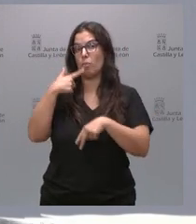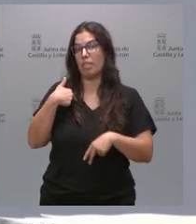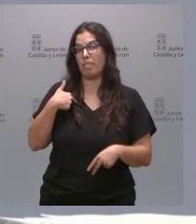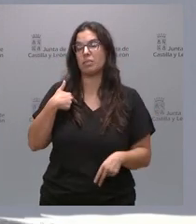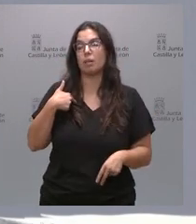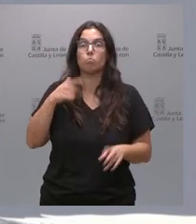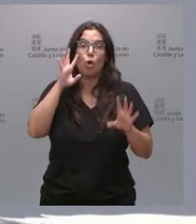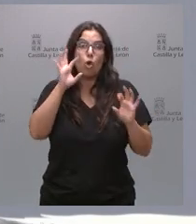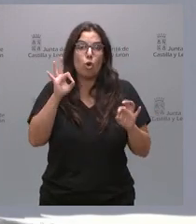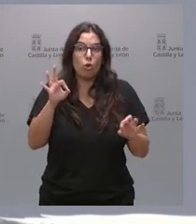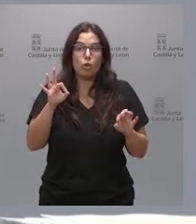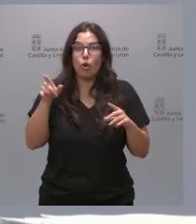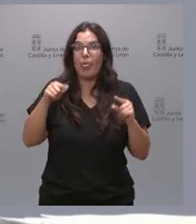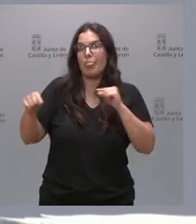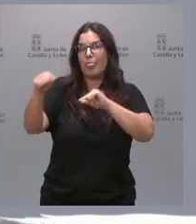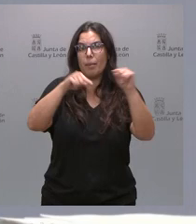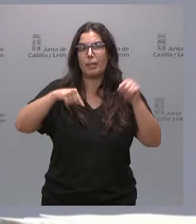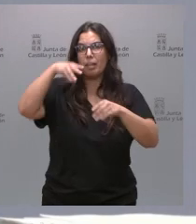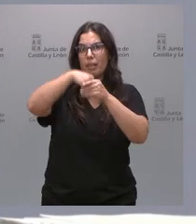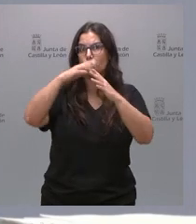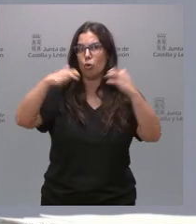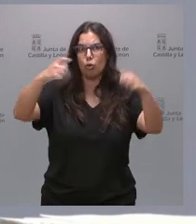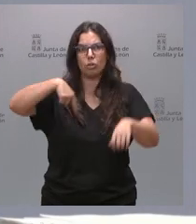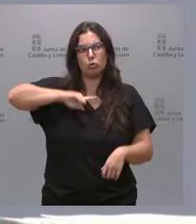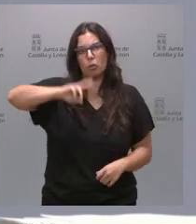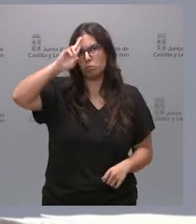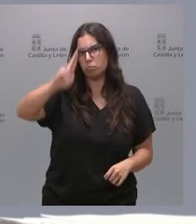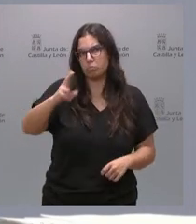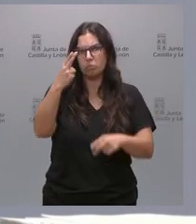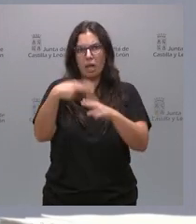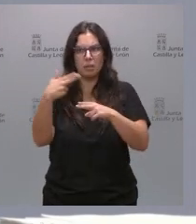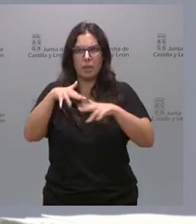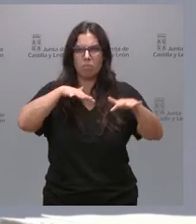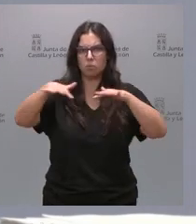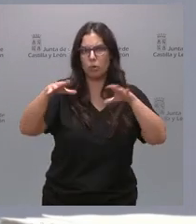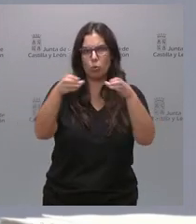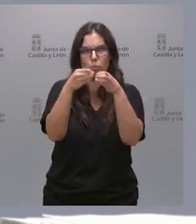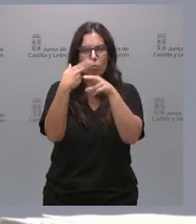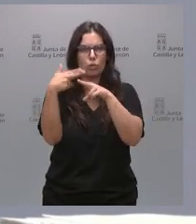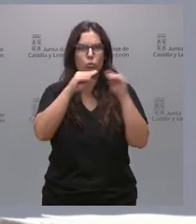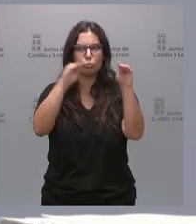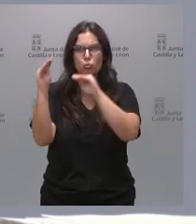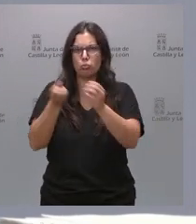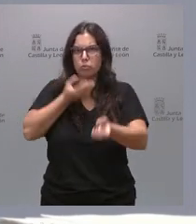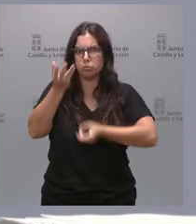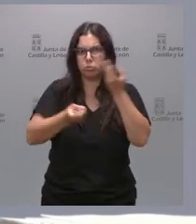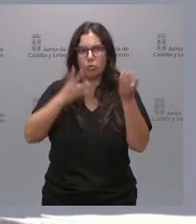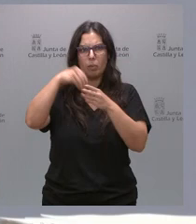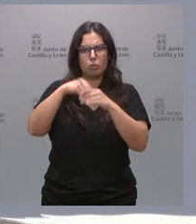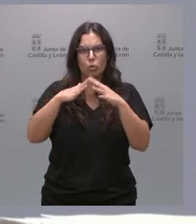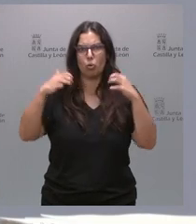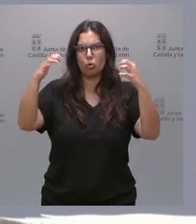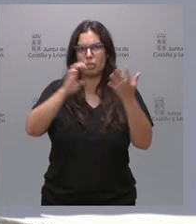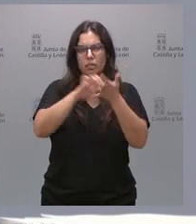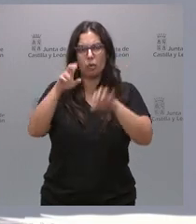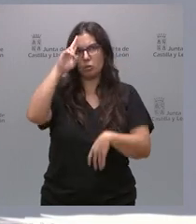pues lógicamente forma parte del debate de parlamentario que nosotros respetamos la actividad de cualquier partido político en las cortes de